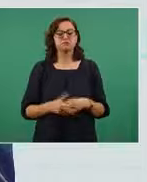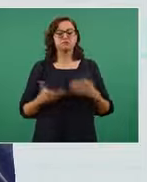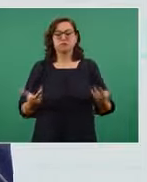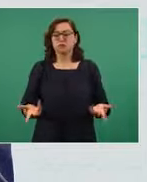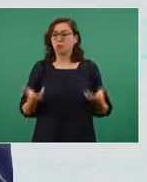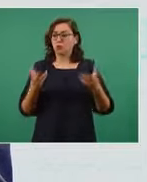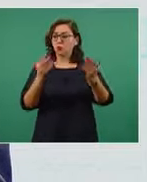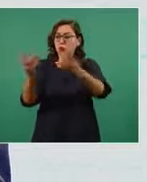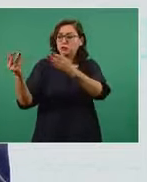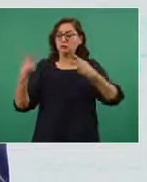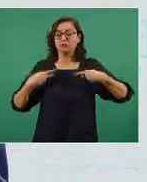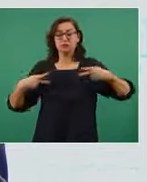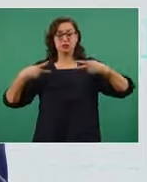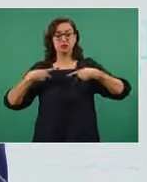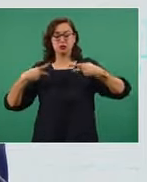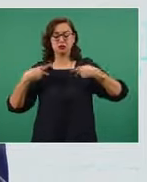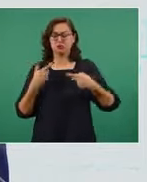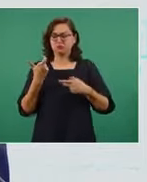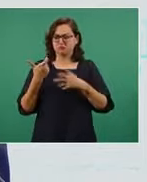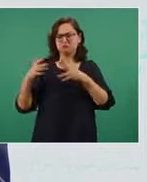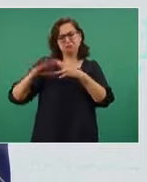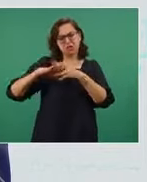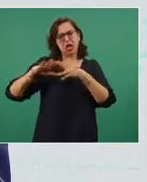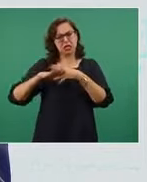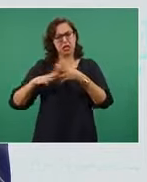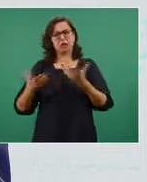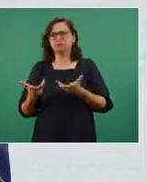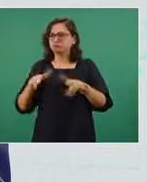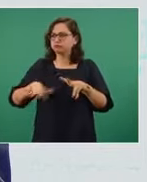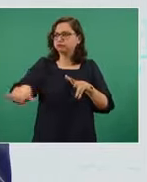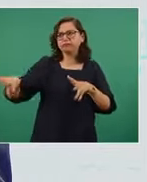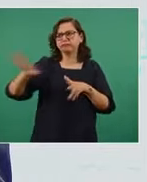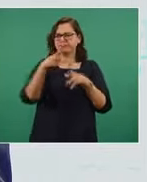a muchos integrantes de las clases medias.